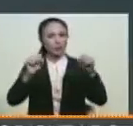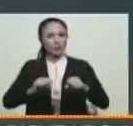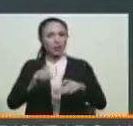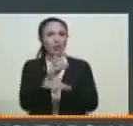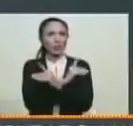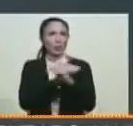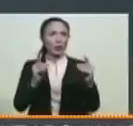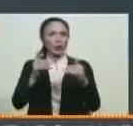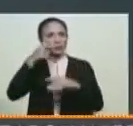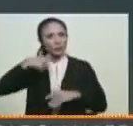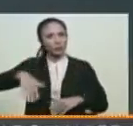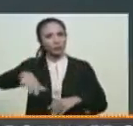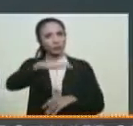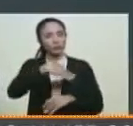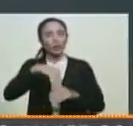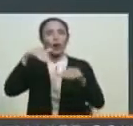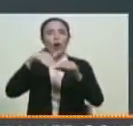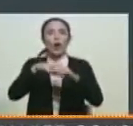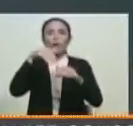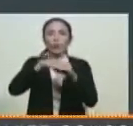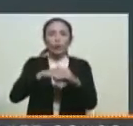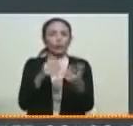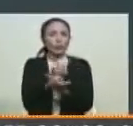hay soberanía, hay voto popular, hay libertad.